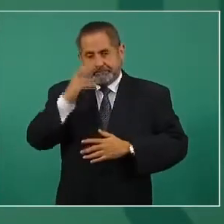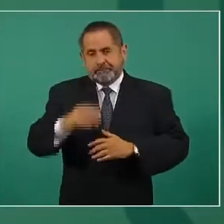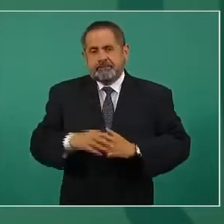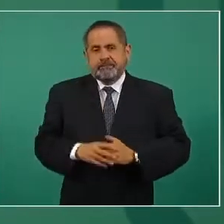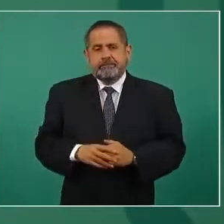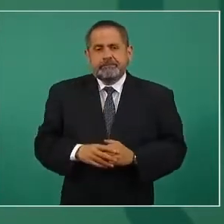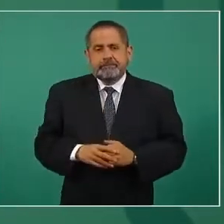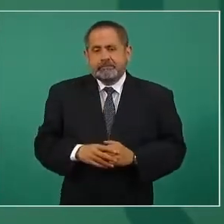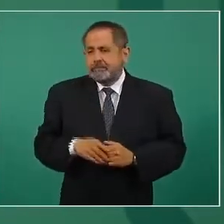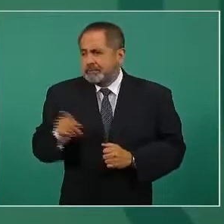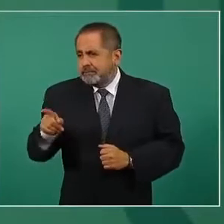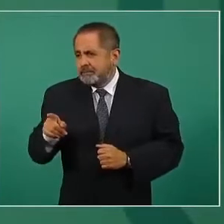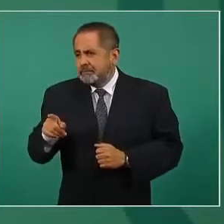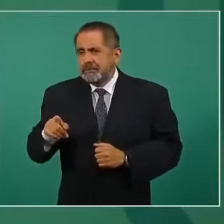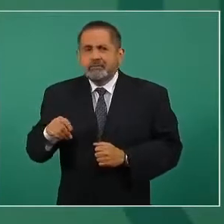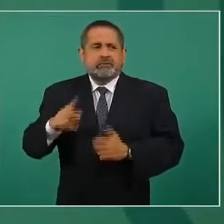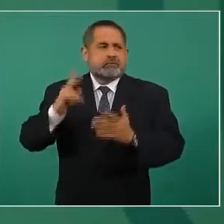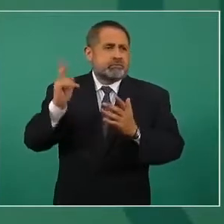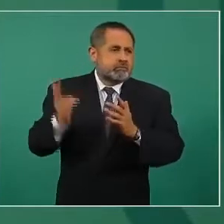se deprimieron.